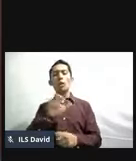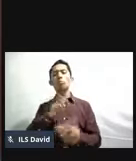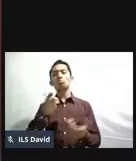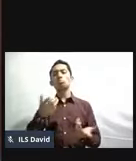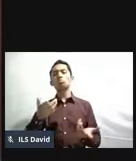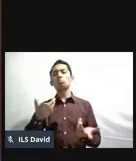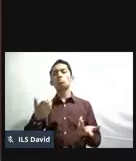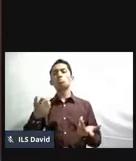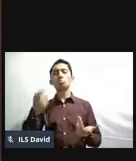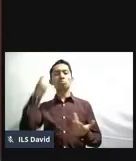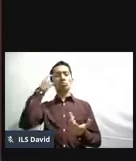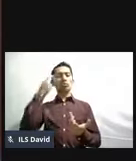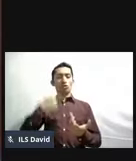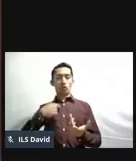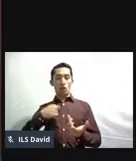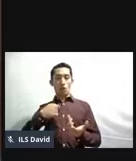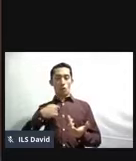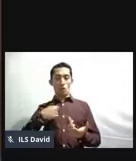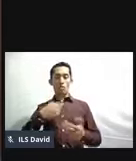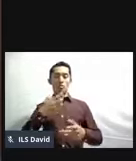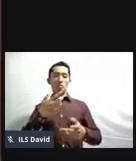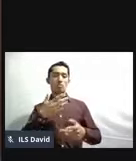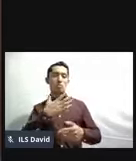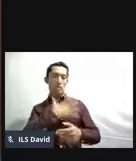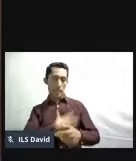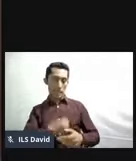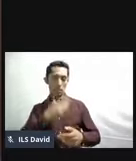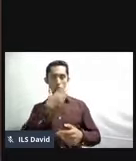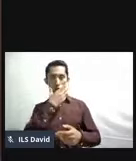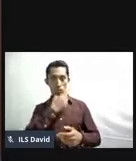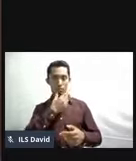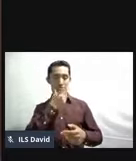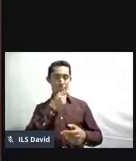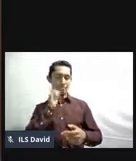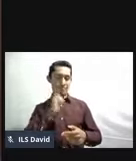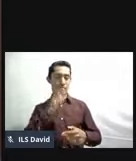la responsabilidad con nuestras hijas e hijos, debemos primero